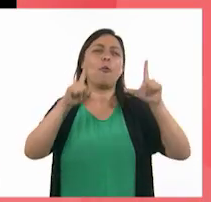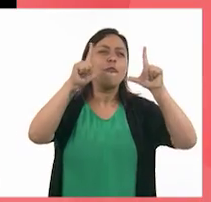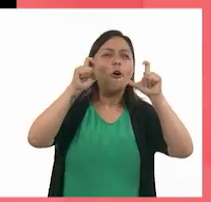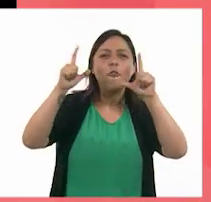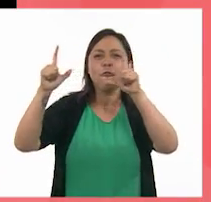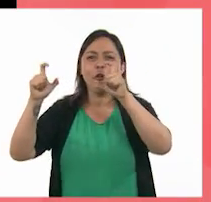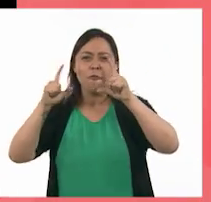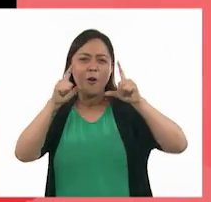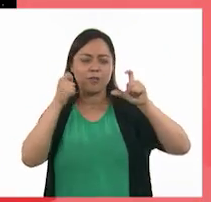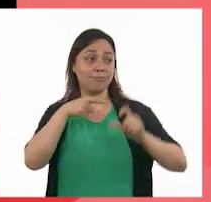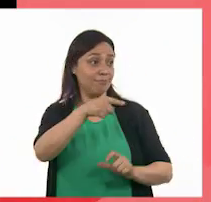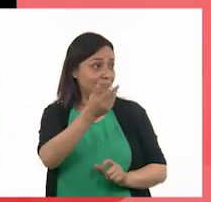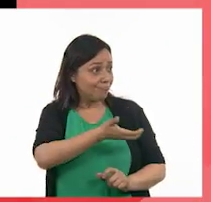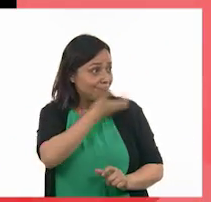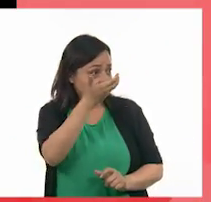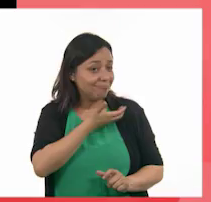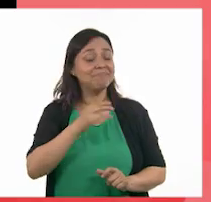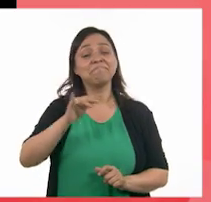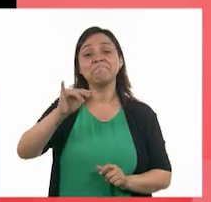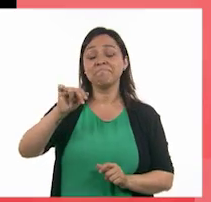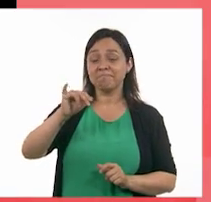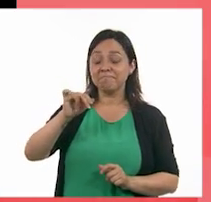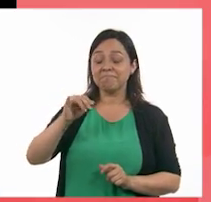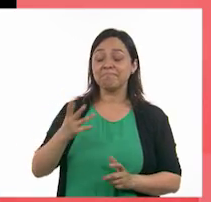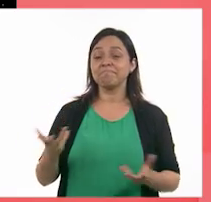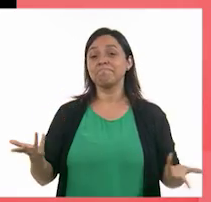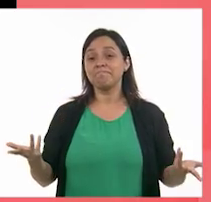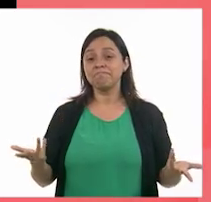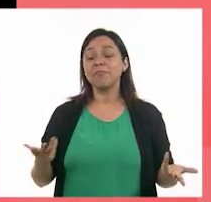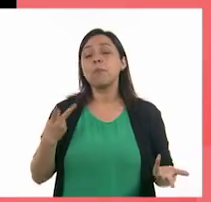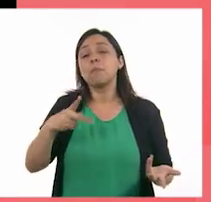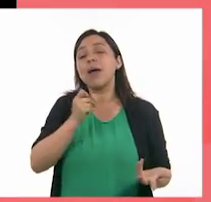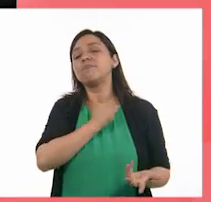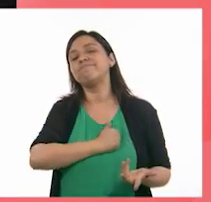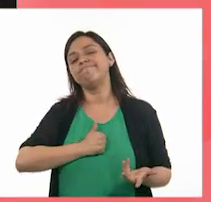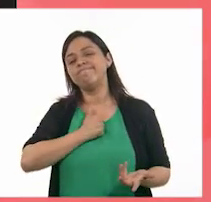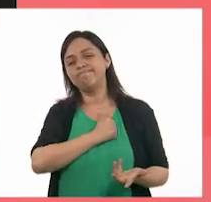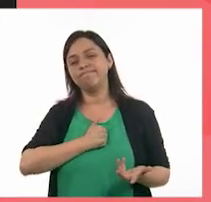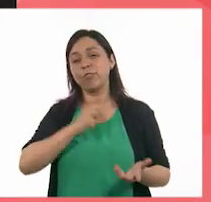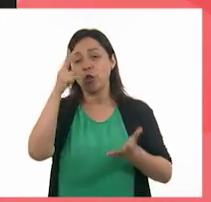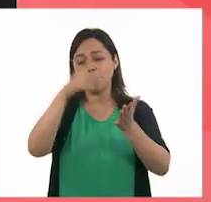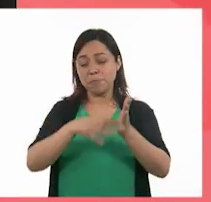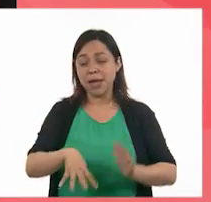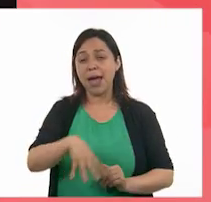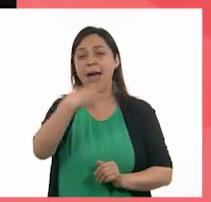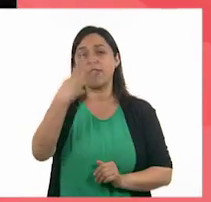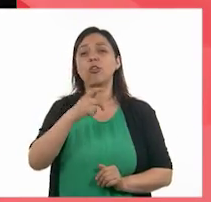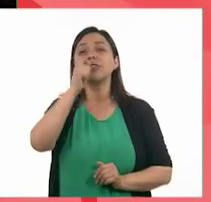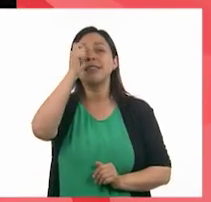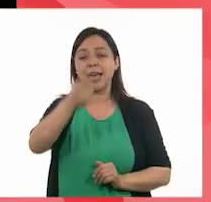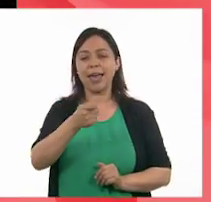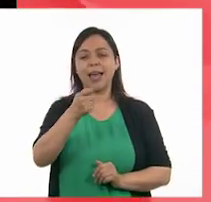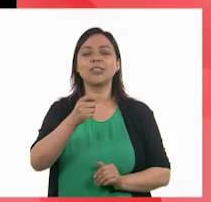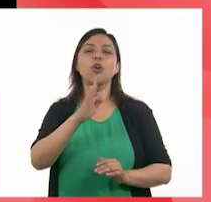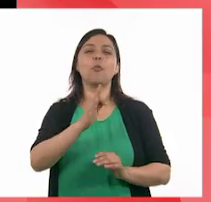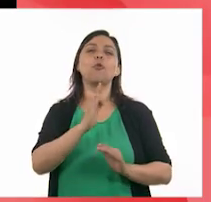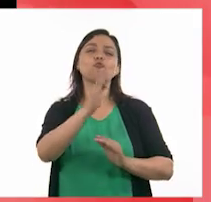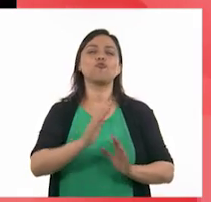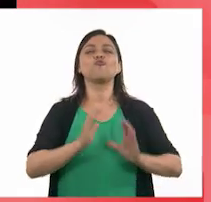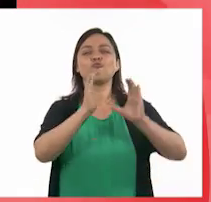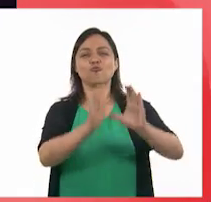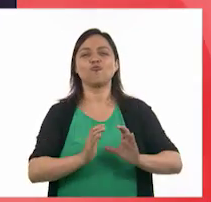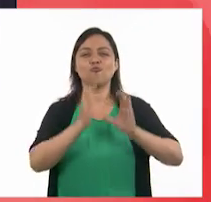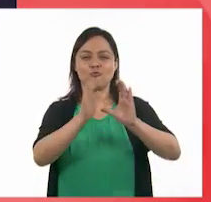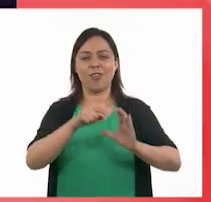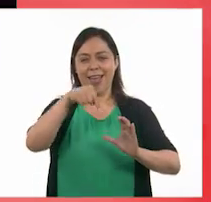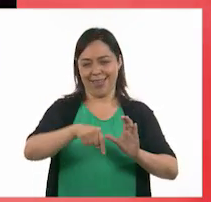Es tradicional. Desafortunadamente, pese a que en 2014 logramos que fuera dictaminado Patrimonio Cultural Inmaterial del Estado